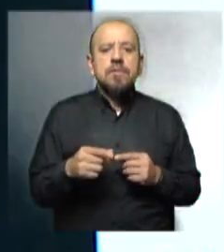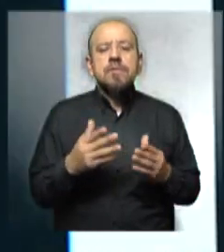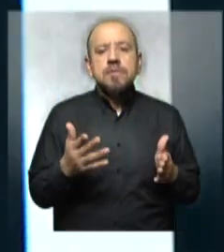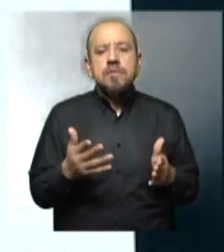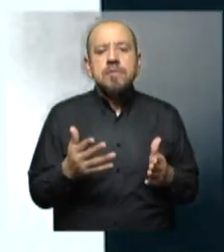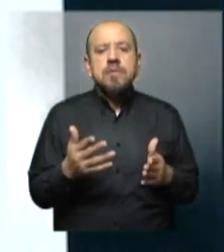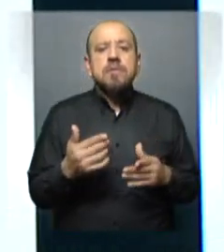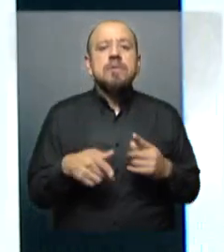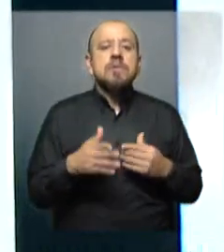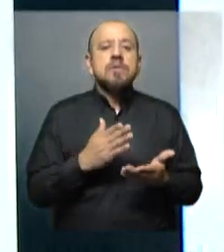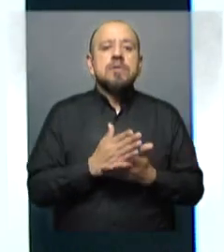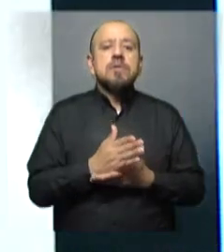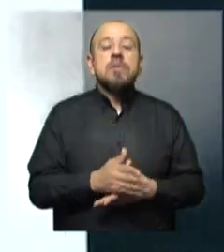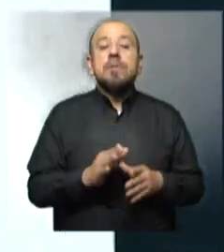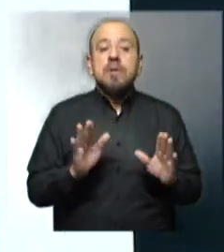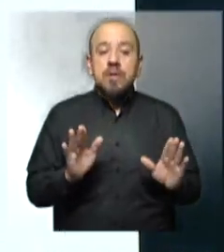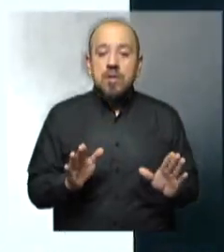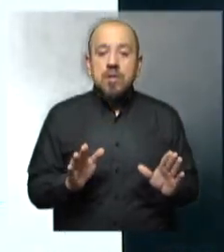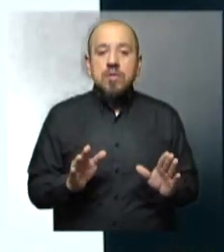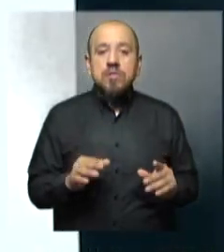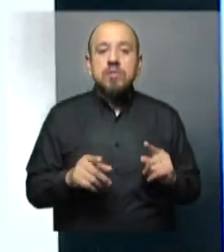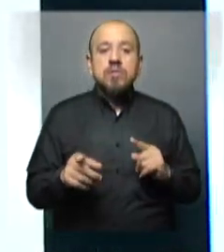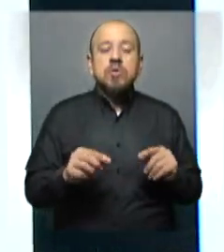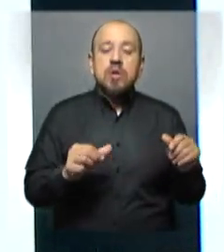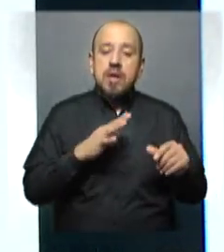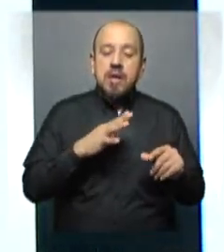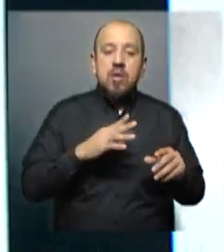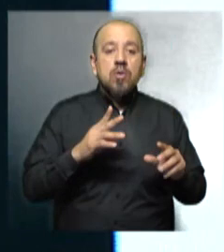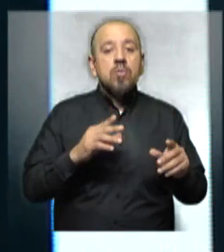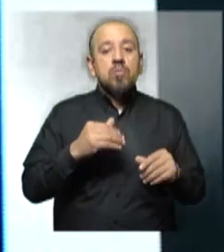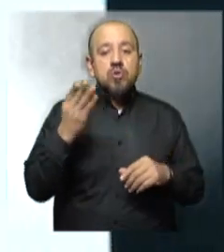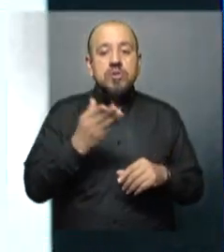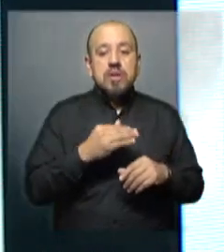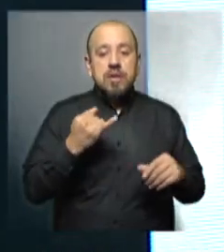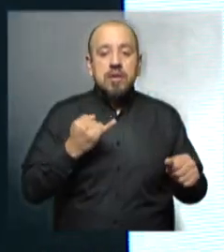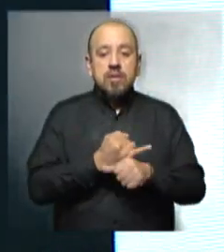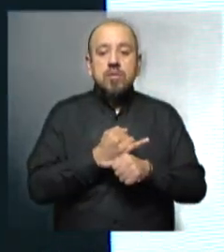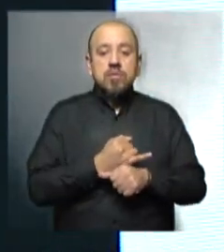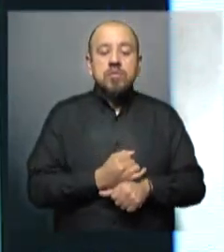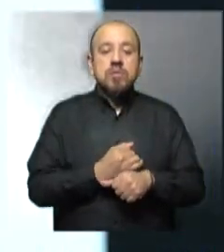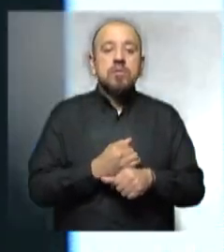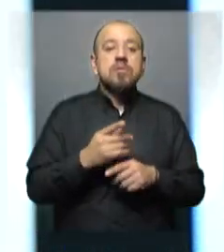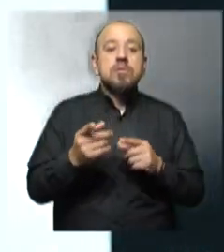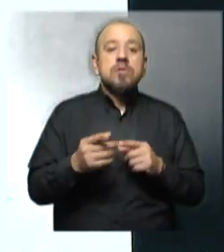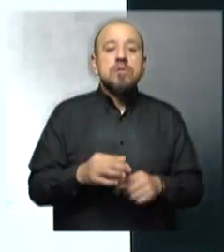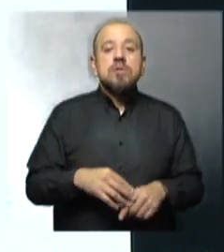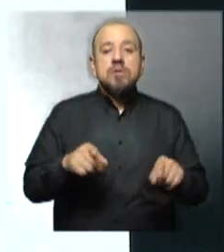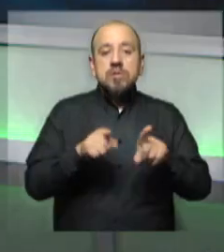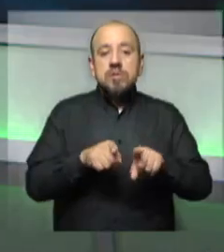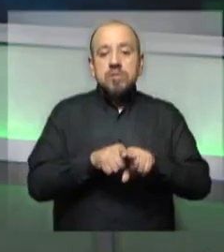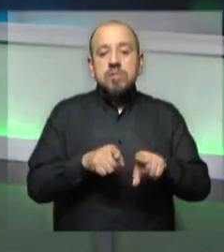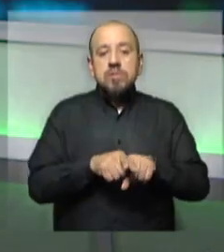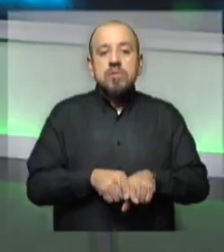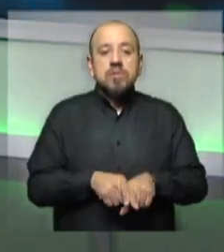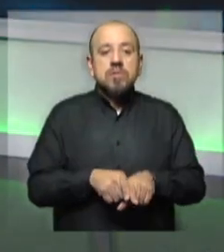siempre con ese cuidado técnico de lo que son los márgenes de error pero este salto acá es grande y es preocupante y lo mismo con este salto de